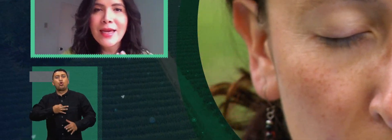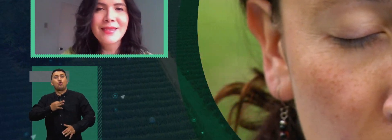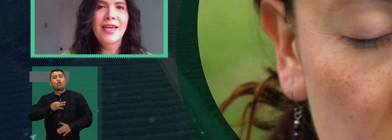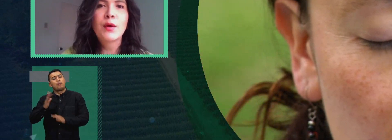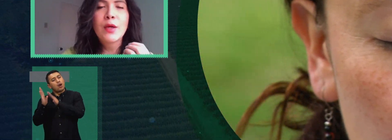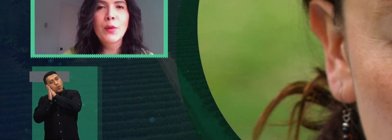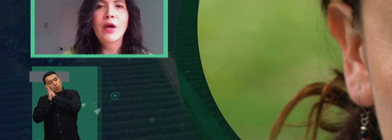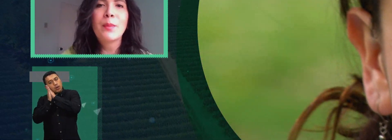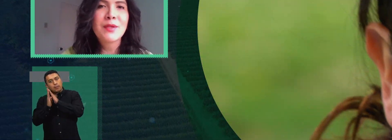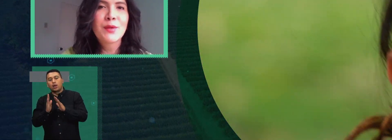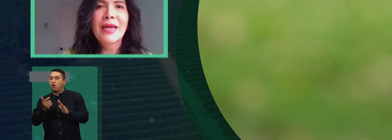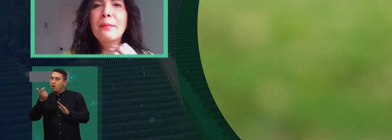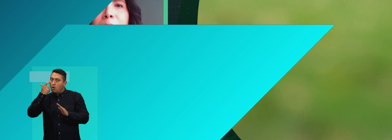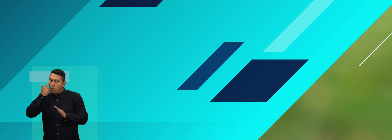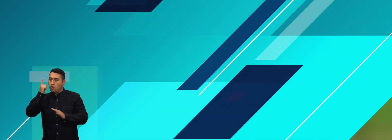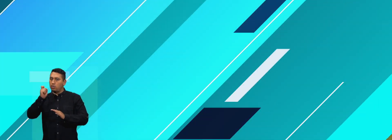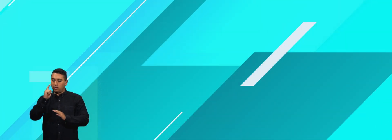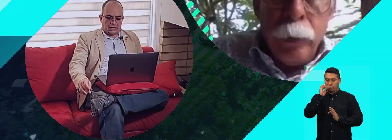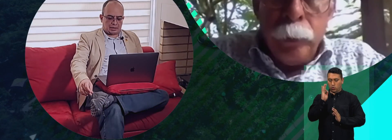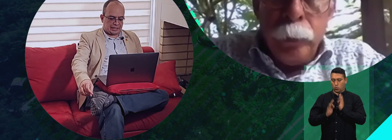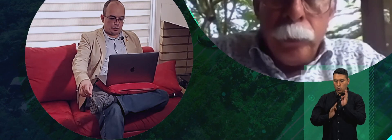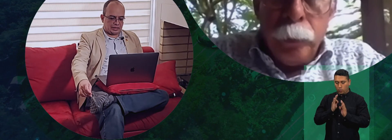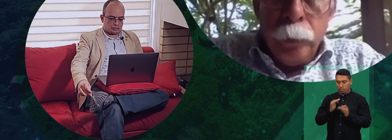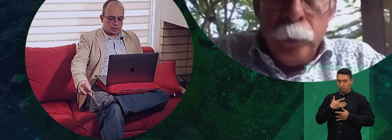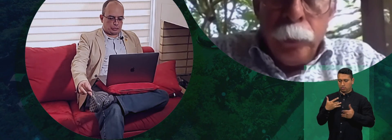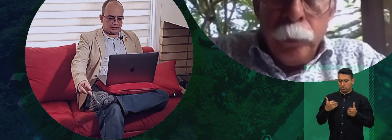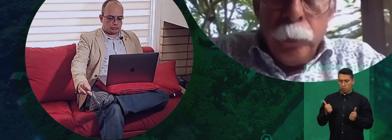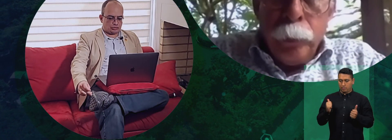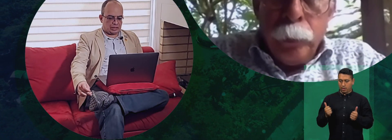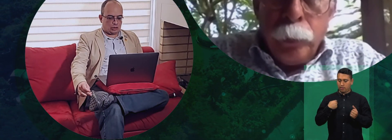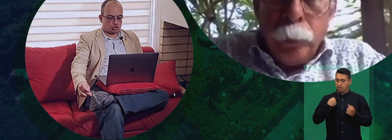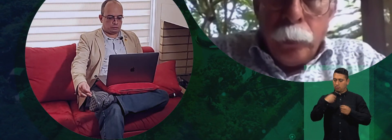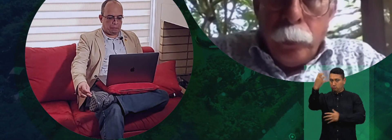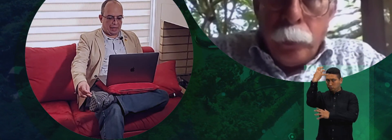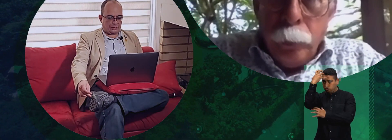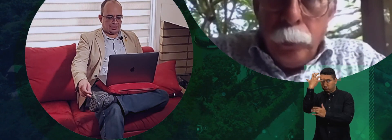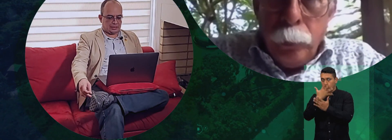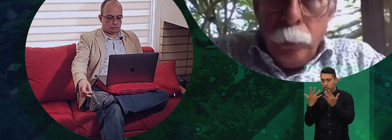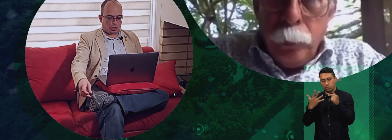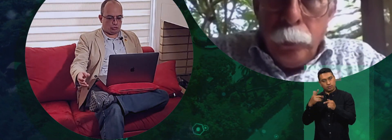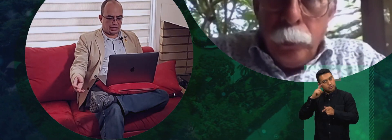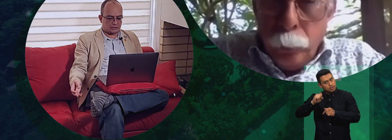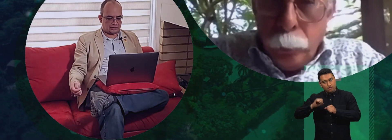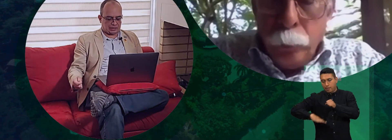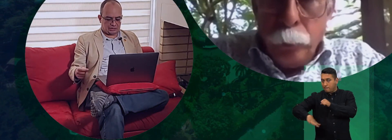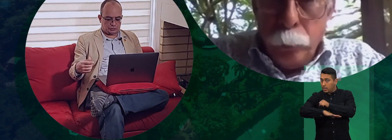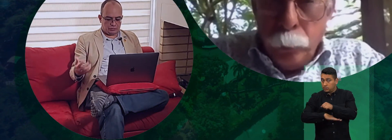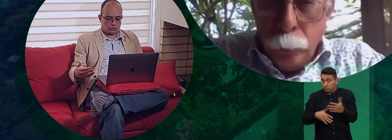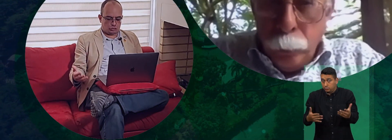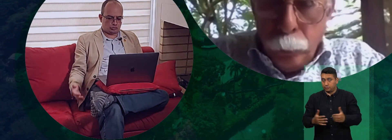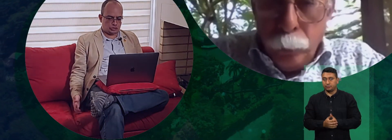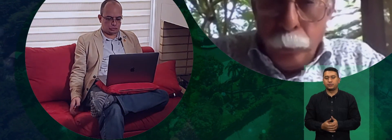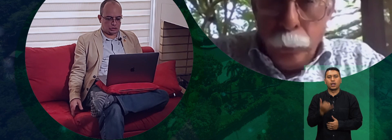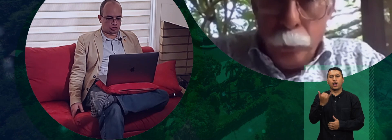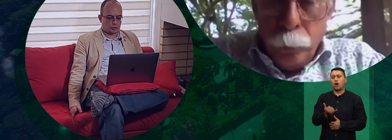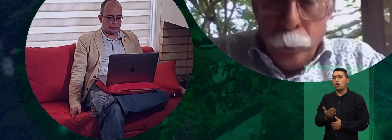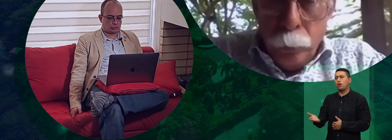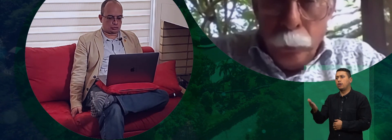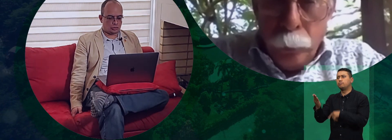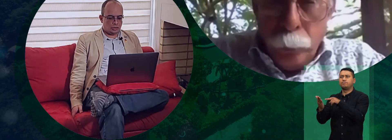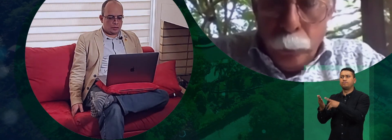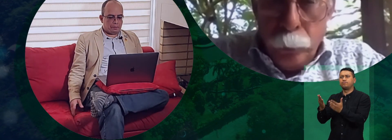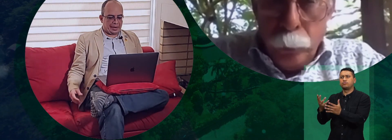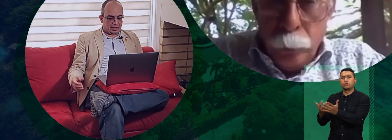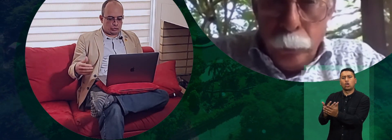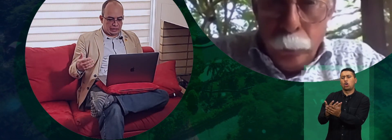por supuesto, de aseo y de cuidado personal básico. ¿Qué recomendación le puede hacer usted a los padres, a los acudientes, a quienes viven con los niños en estos